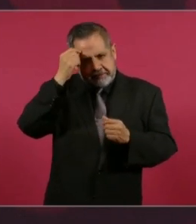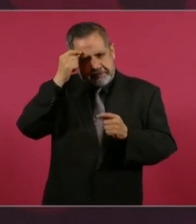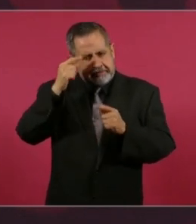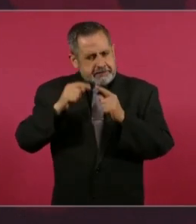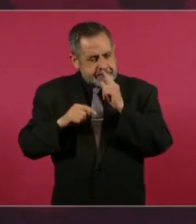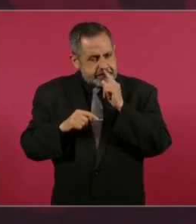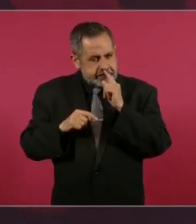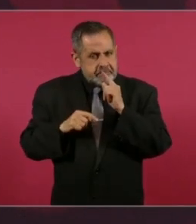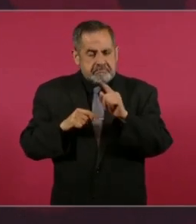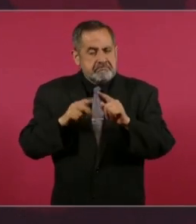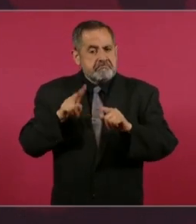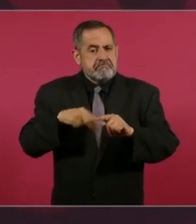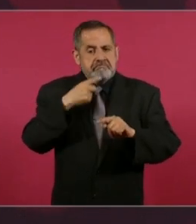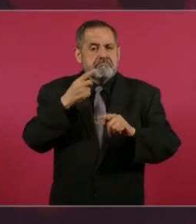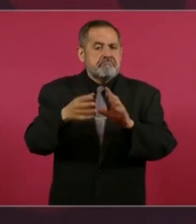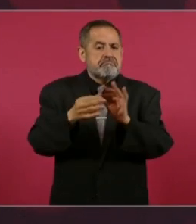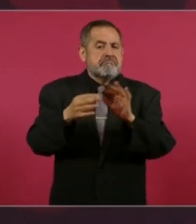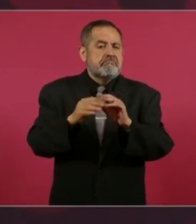Vale la pena.